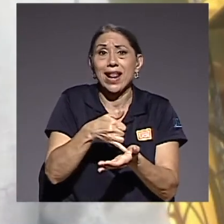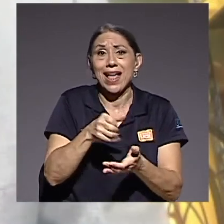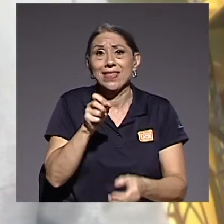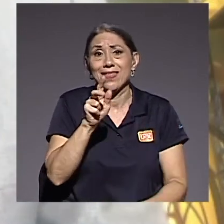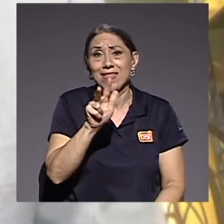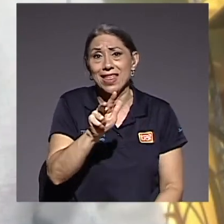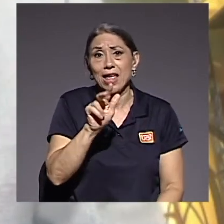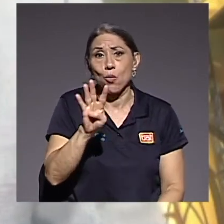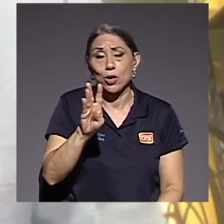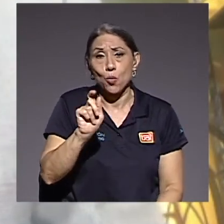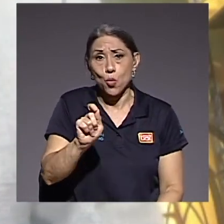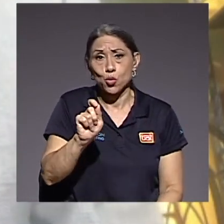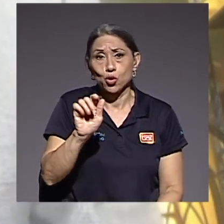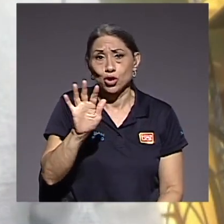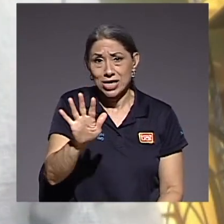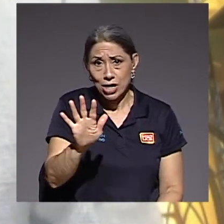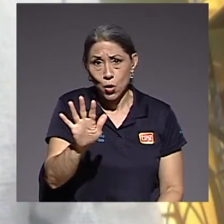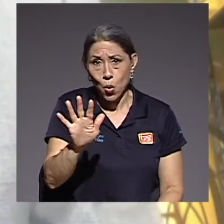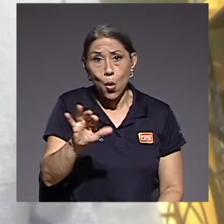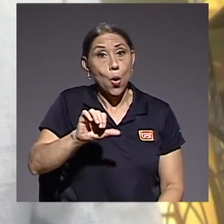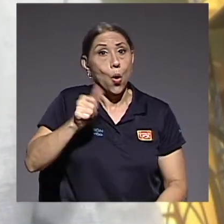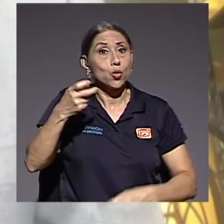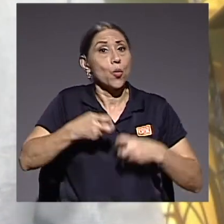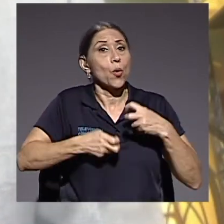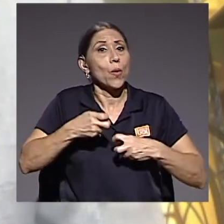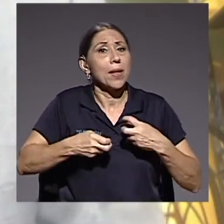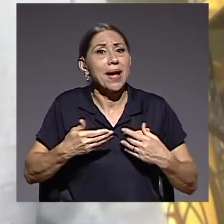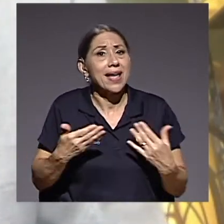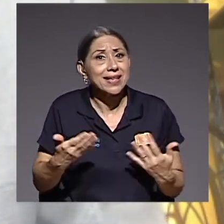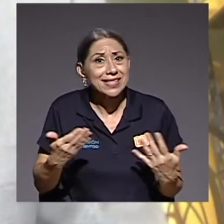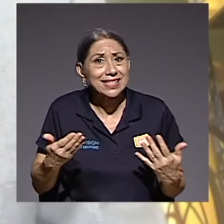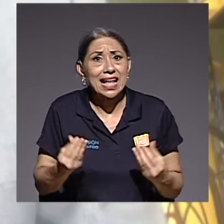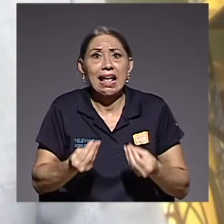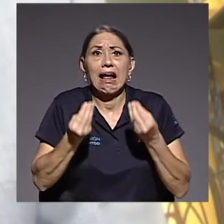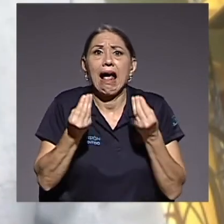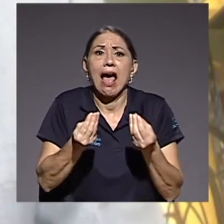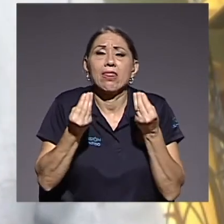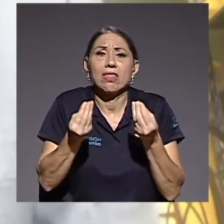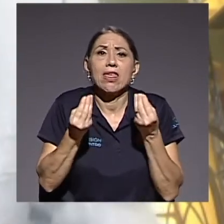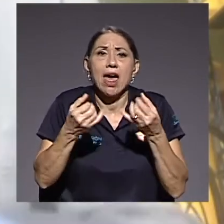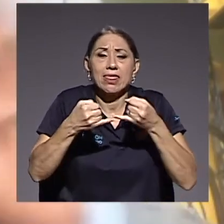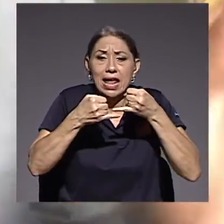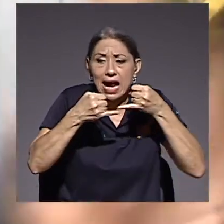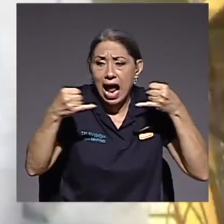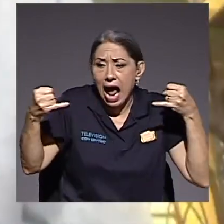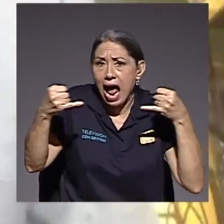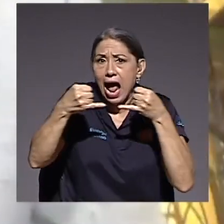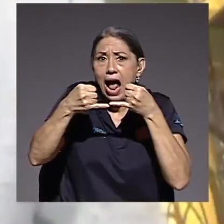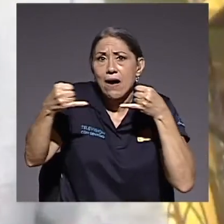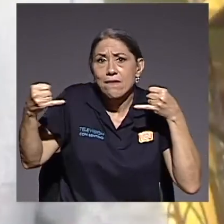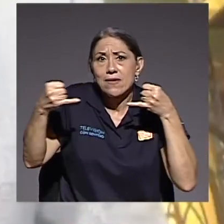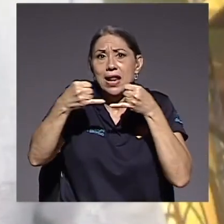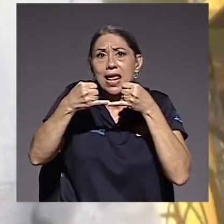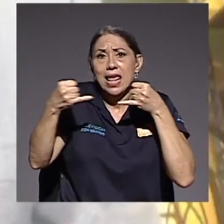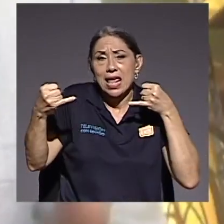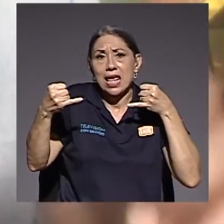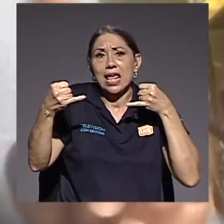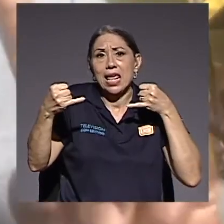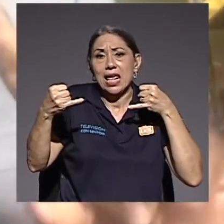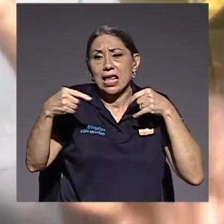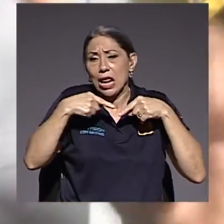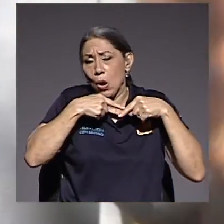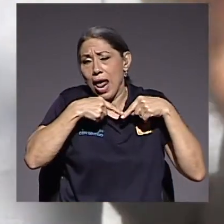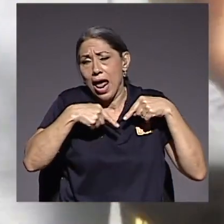el otro problema es la cantidad de cable que tiene que haber a lo largo de la vía, que